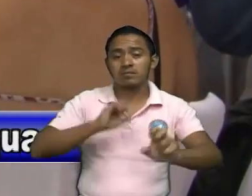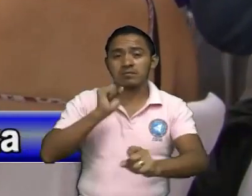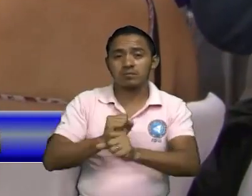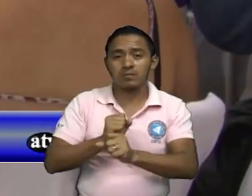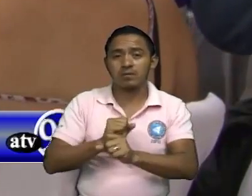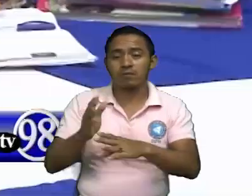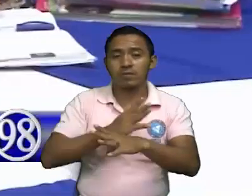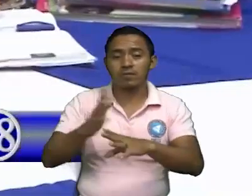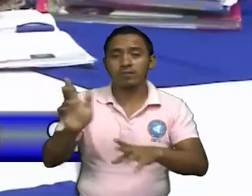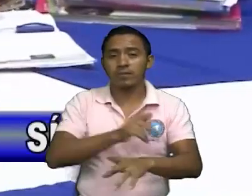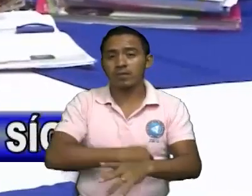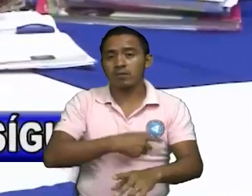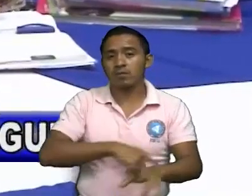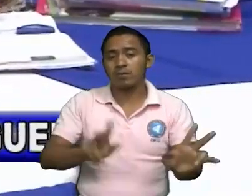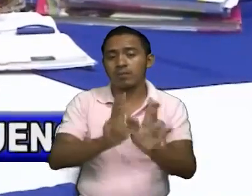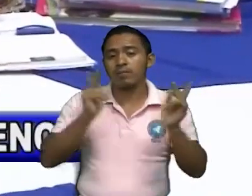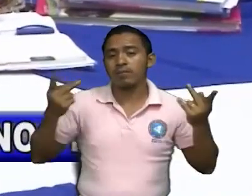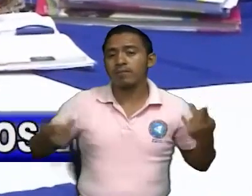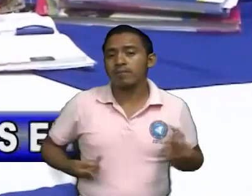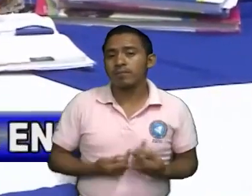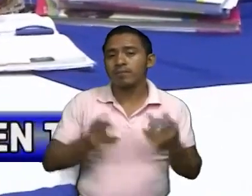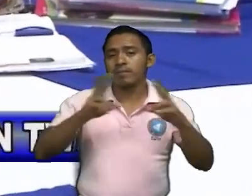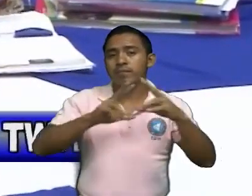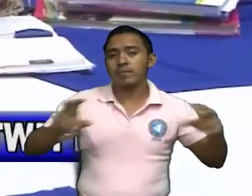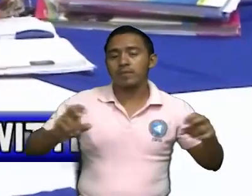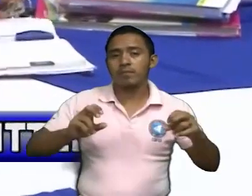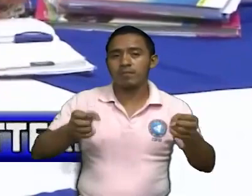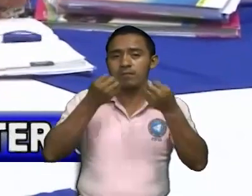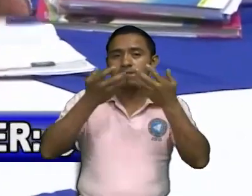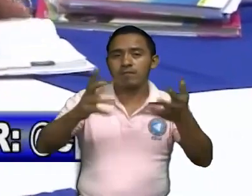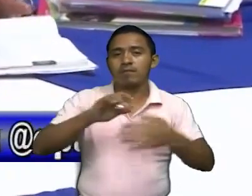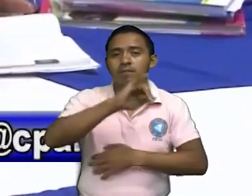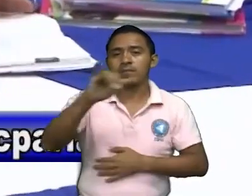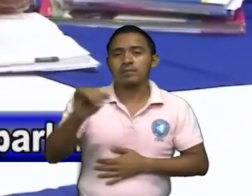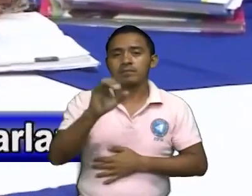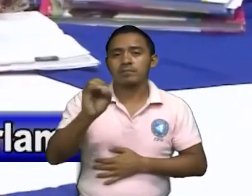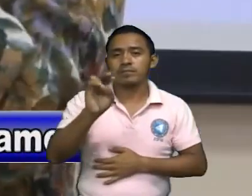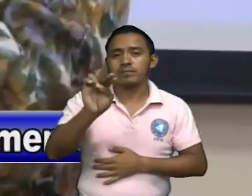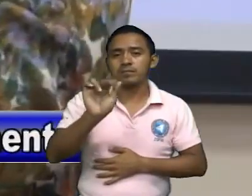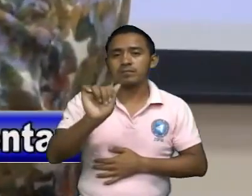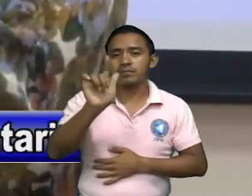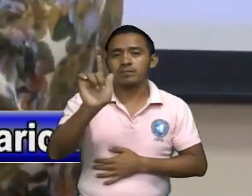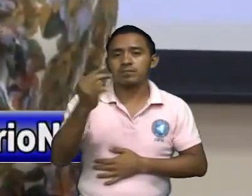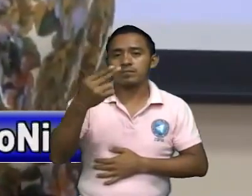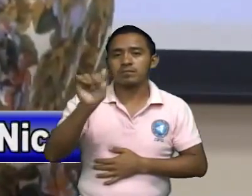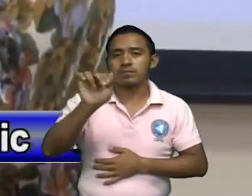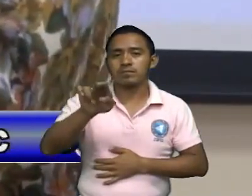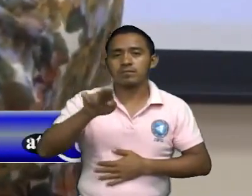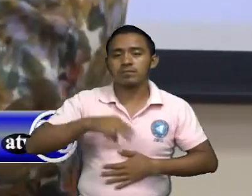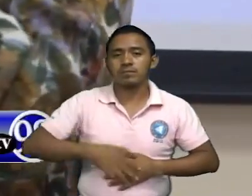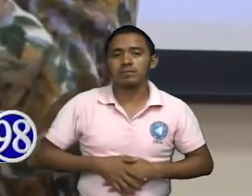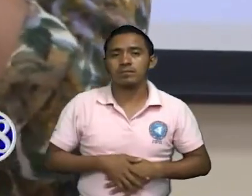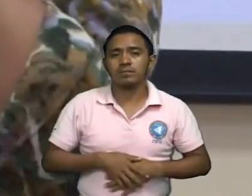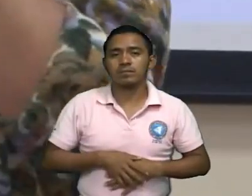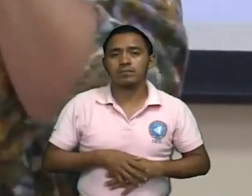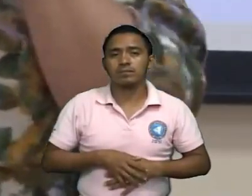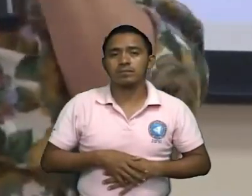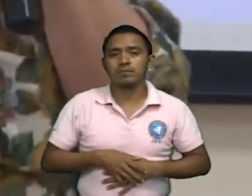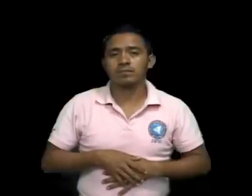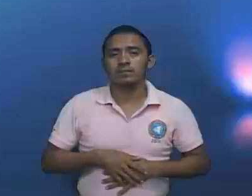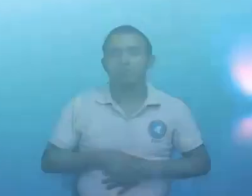las escuelas públicas del país. Con cámara de Rubén Castro, informó para el canal parlamentario Jonathan